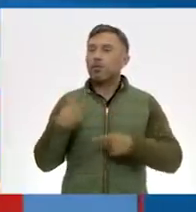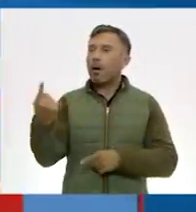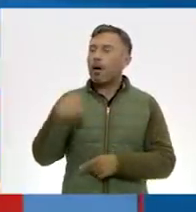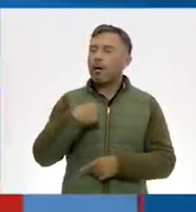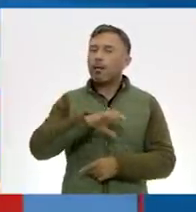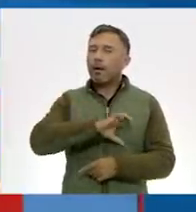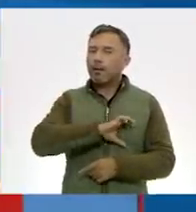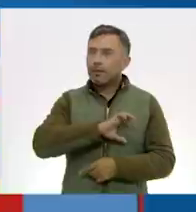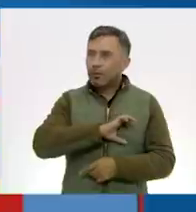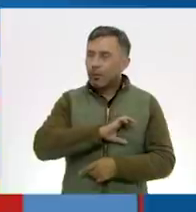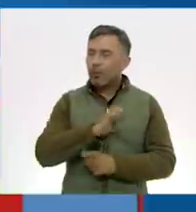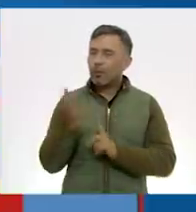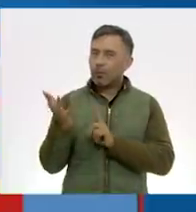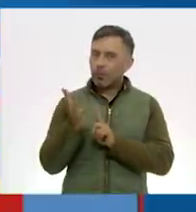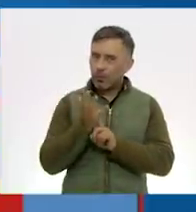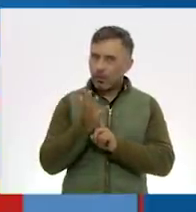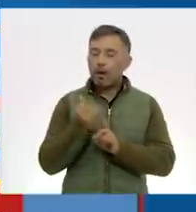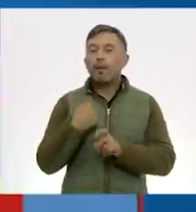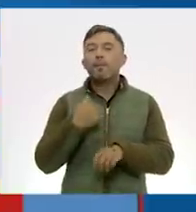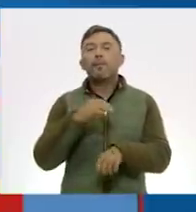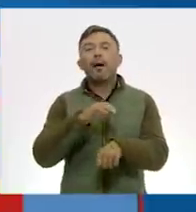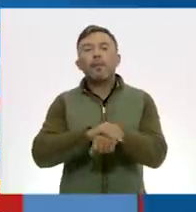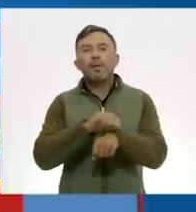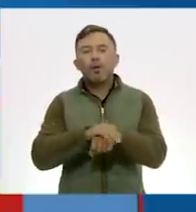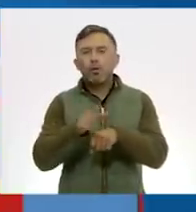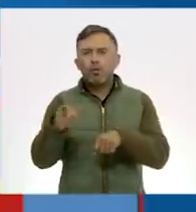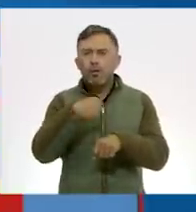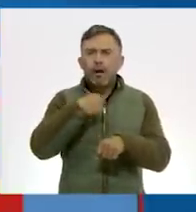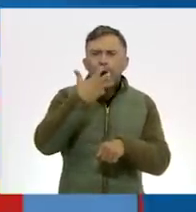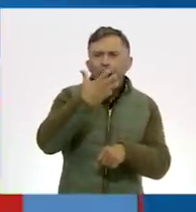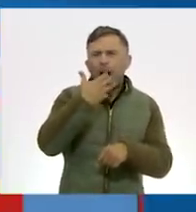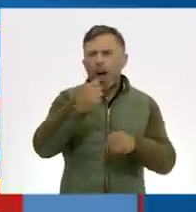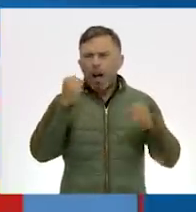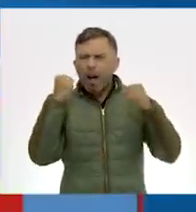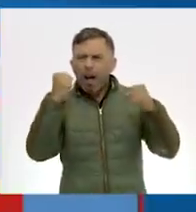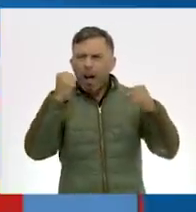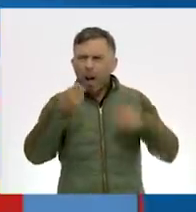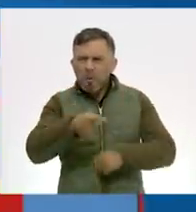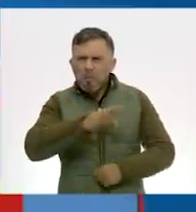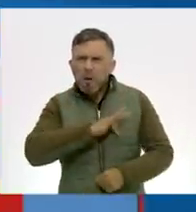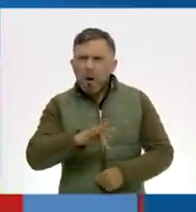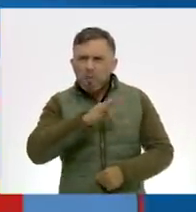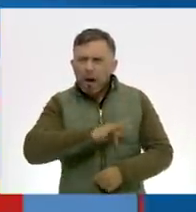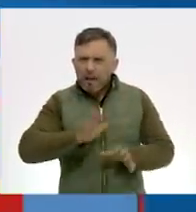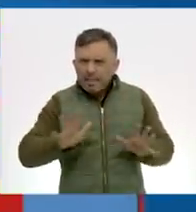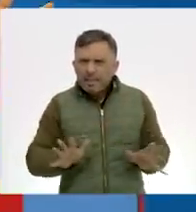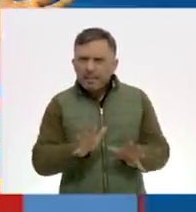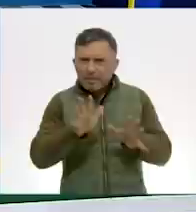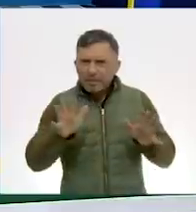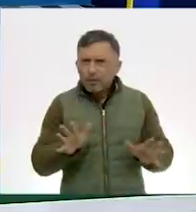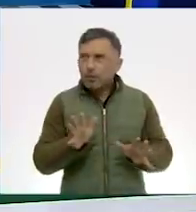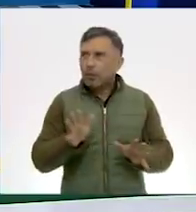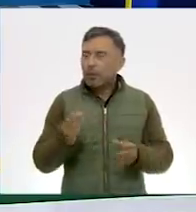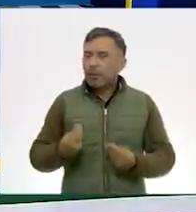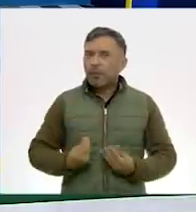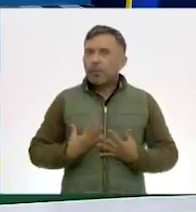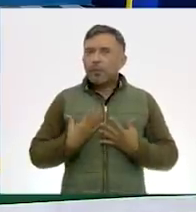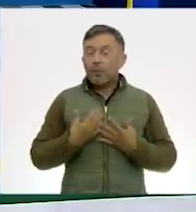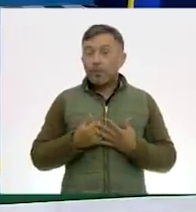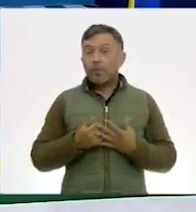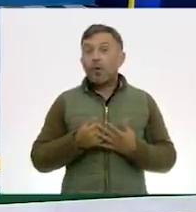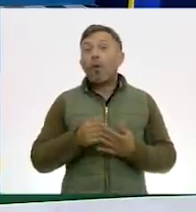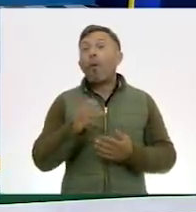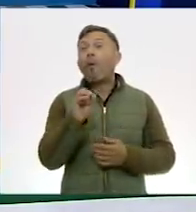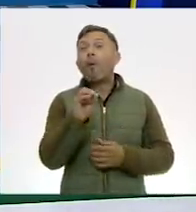también rodeado de tus amigos que te están echando porras, te están motivando. De repente tienes tu diploma al final del